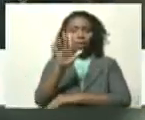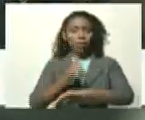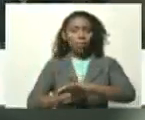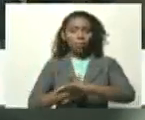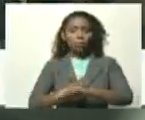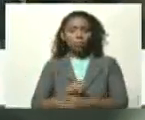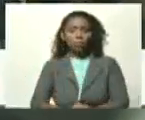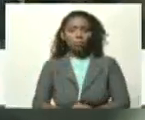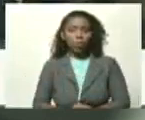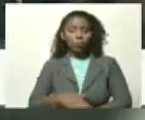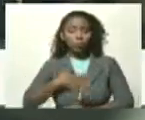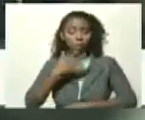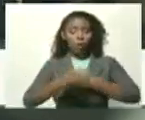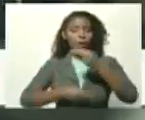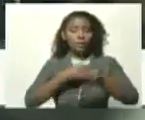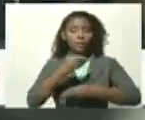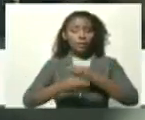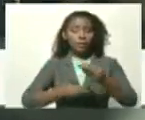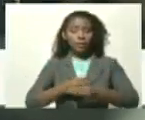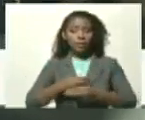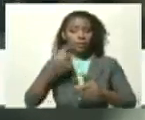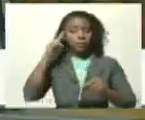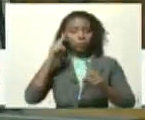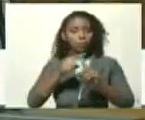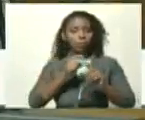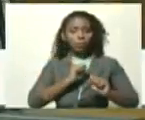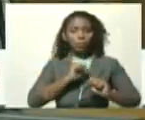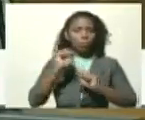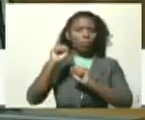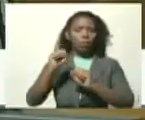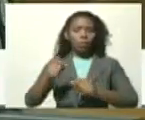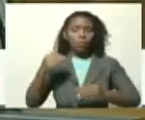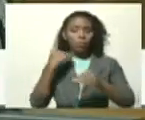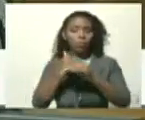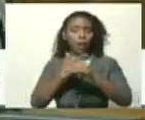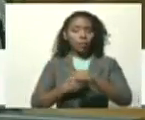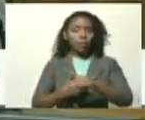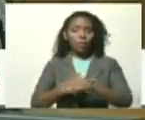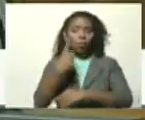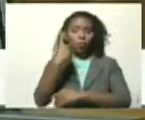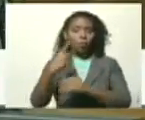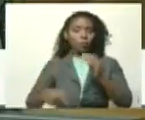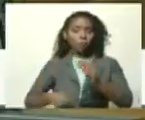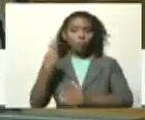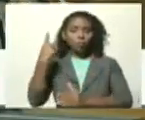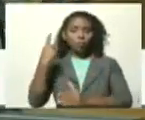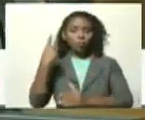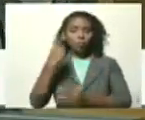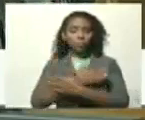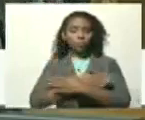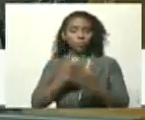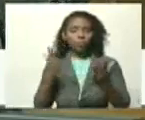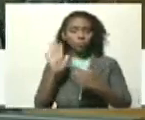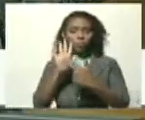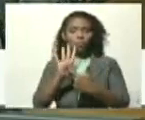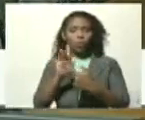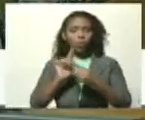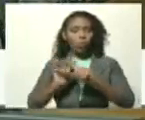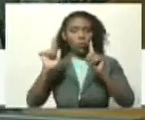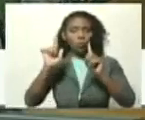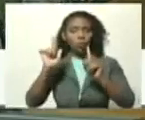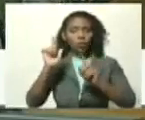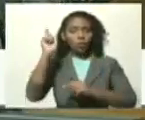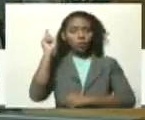5 minutos, pudiendo ser objetada en igual lapso por una sola vez, disponiendo otro diputado